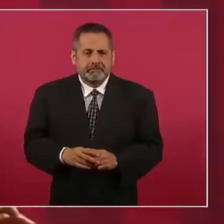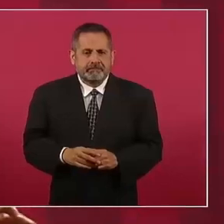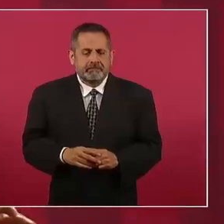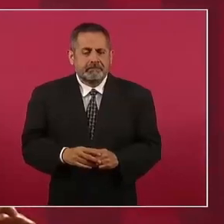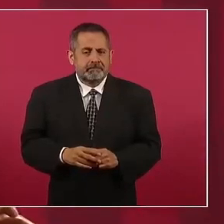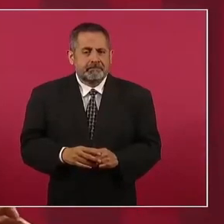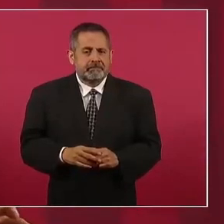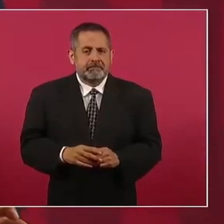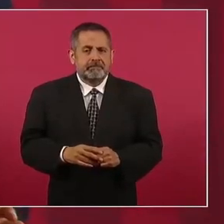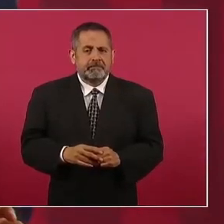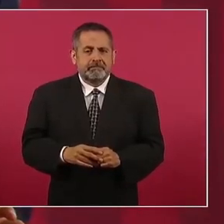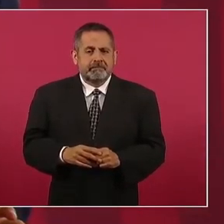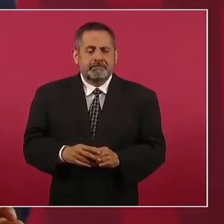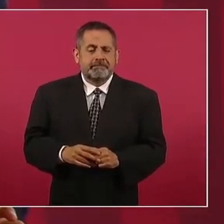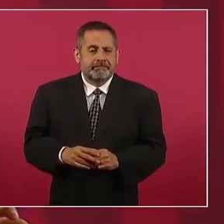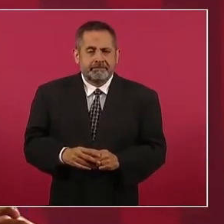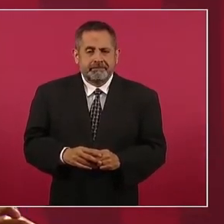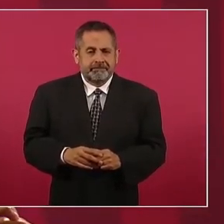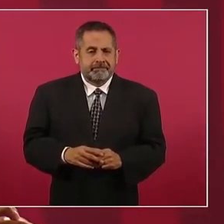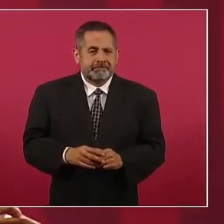¿Cuántos